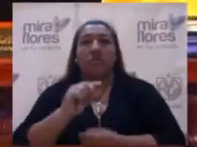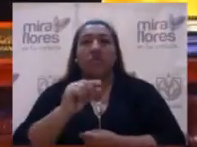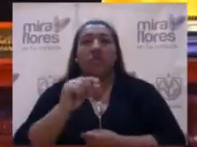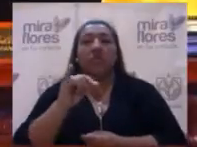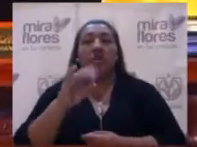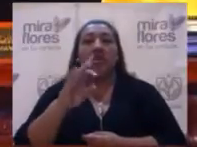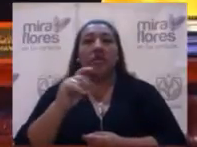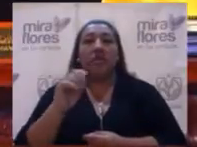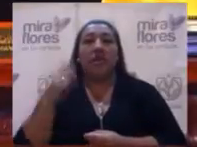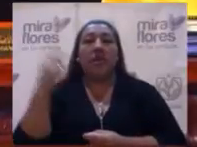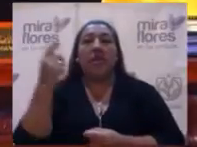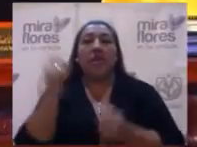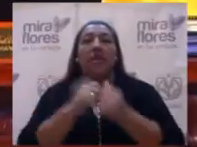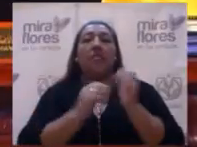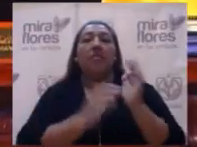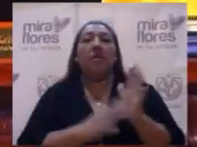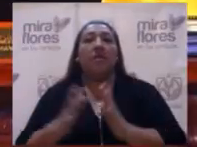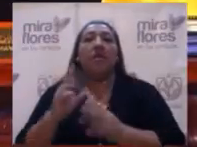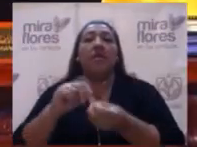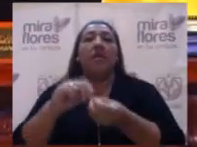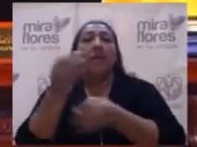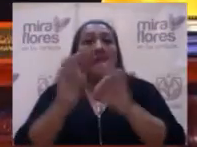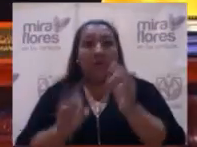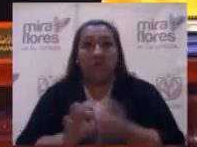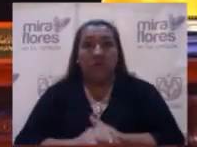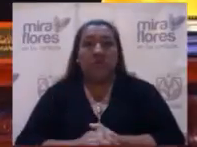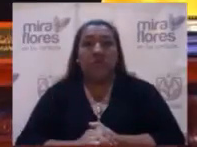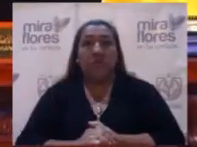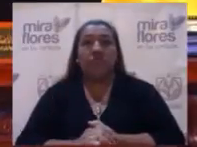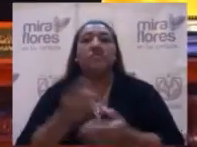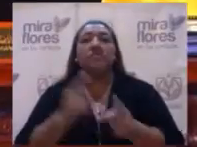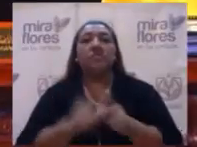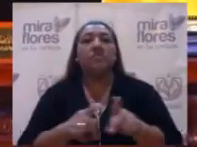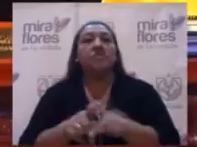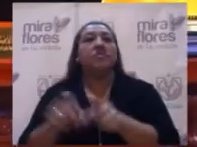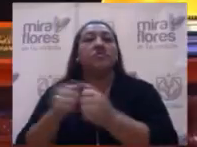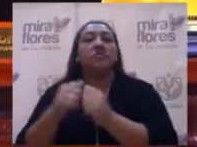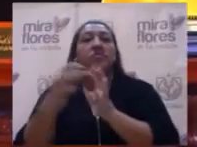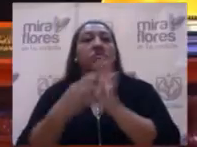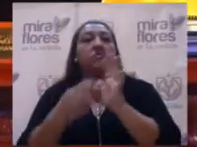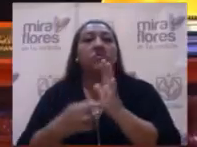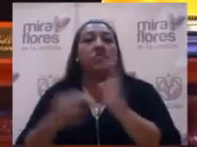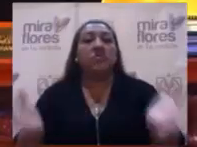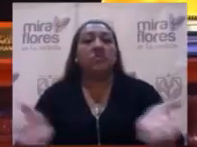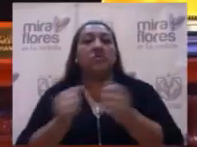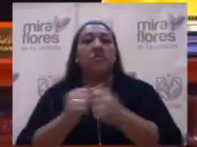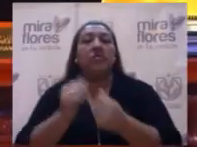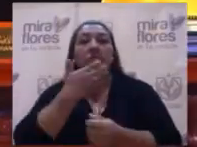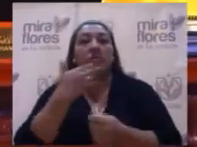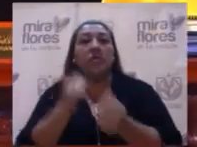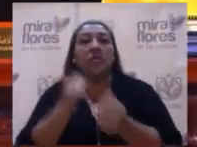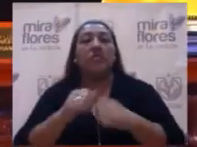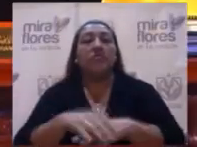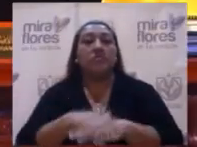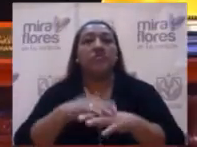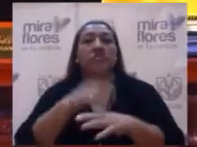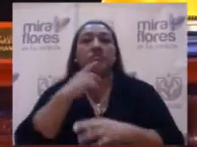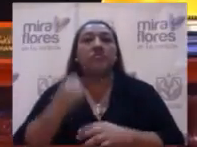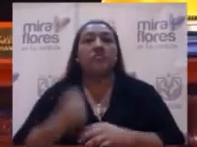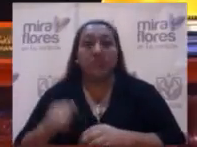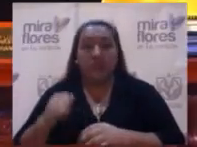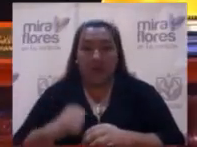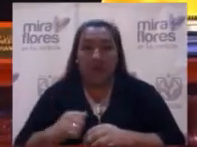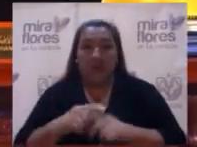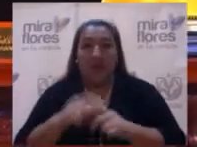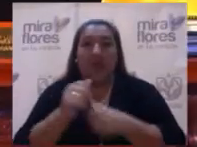006-2017-GPP de la Gerencia de Planificación y Presupuesto, que guarda relación al programa de incentivos a la mejora de la gestión municipal del